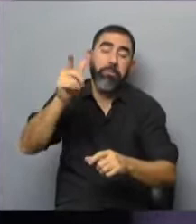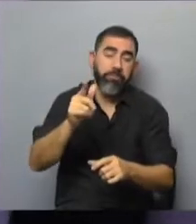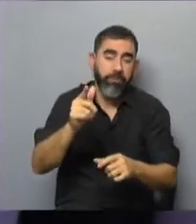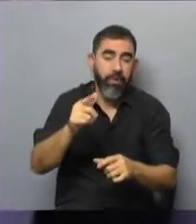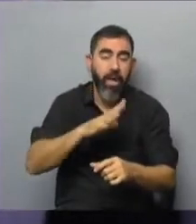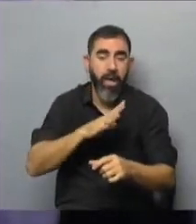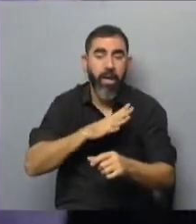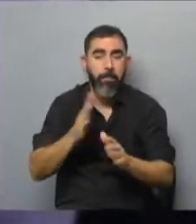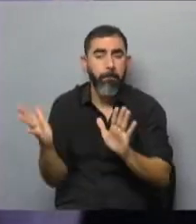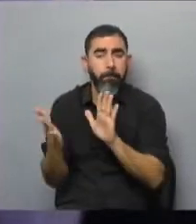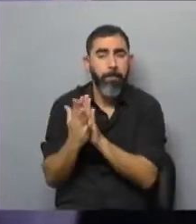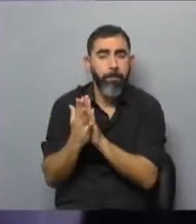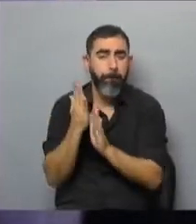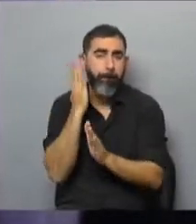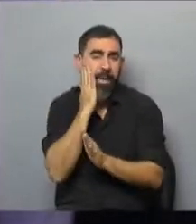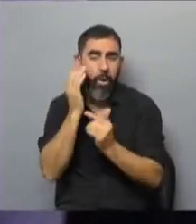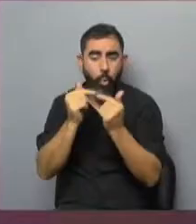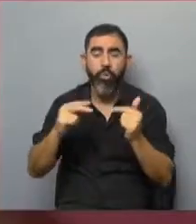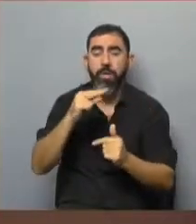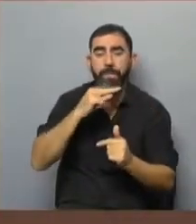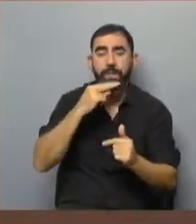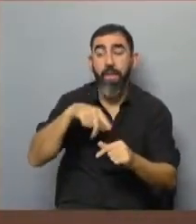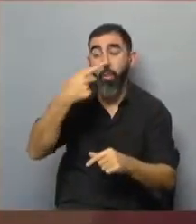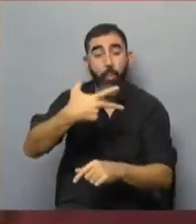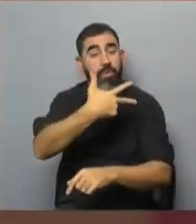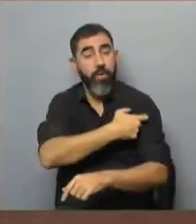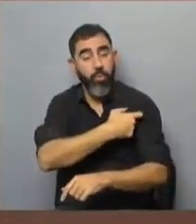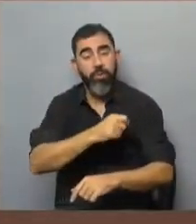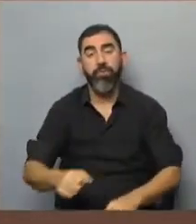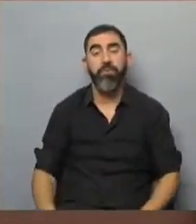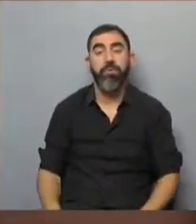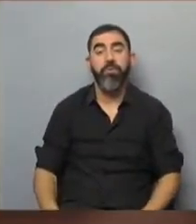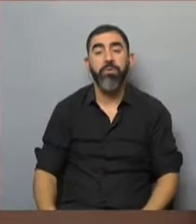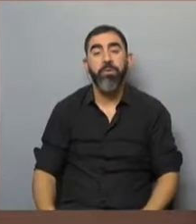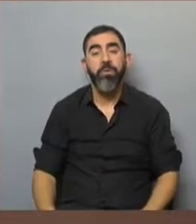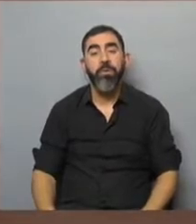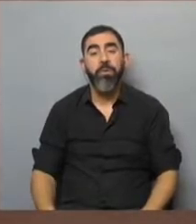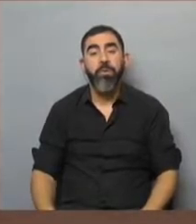supuestamente habían quedado imantadas luego de recibir vacunas anti-COVID.